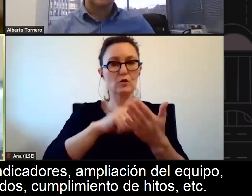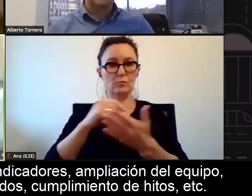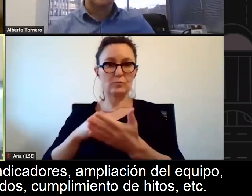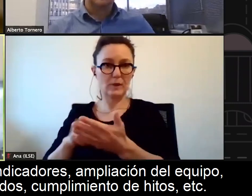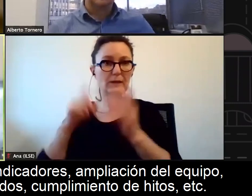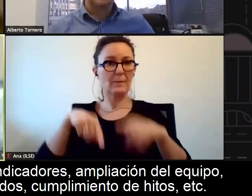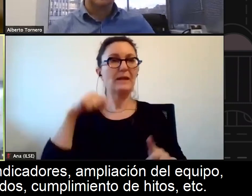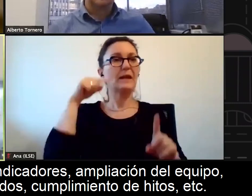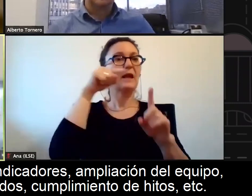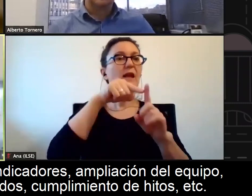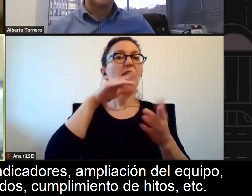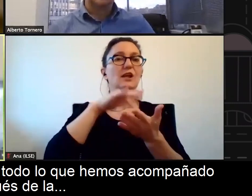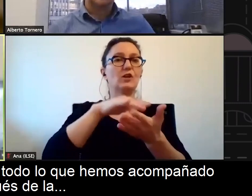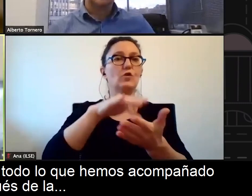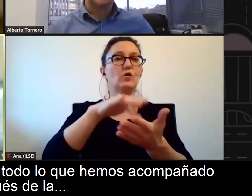hitos, etc.